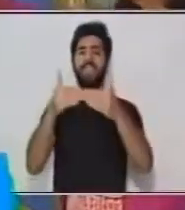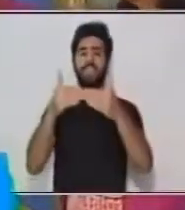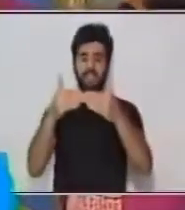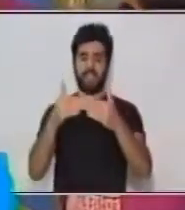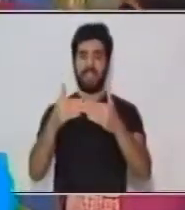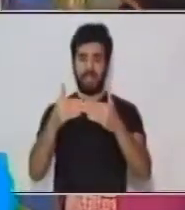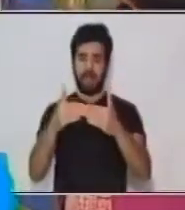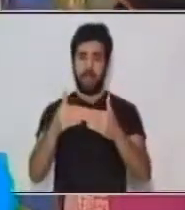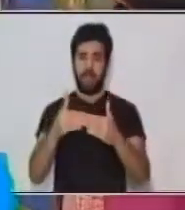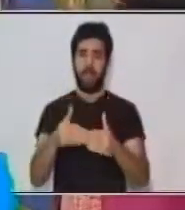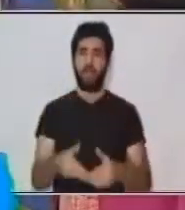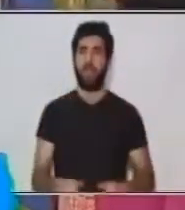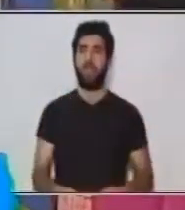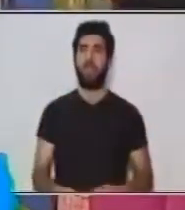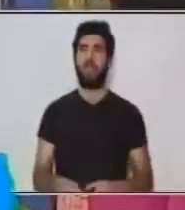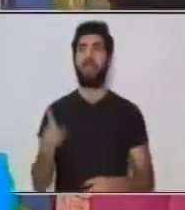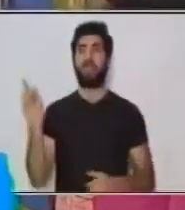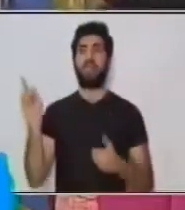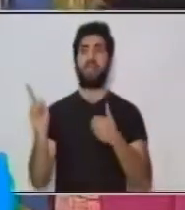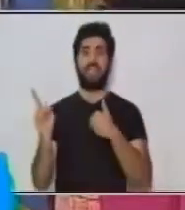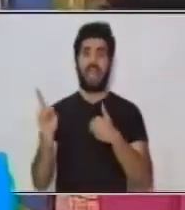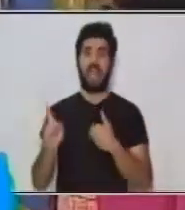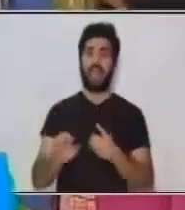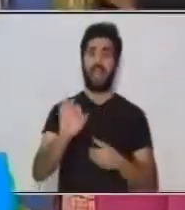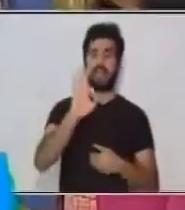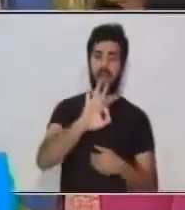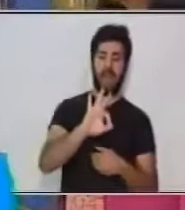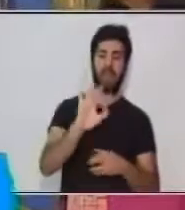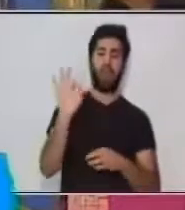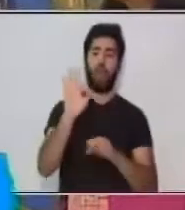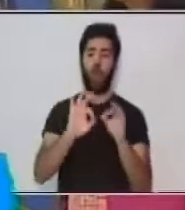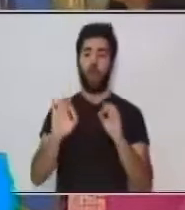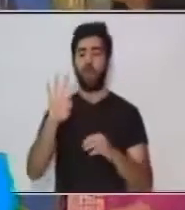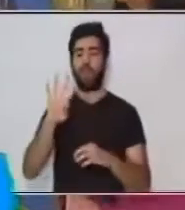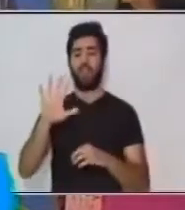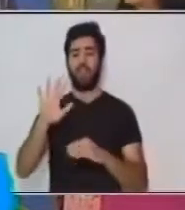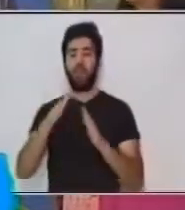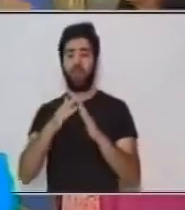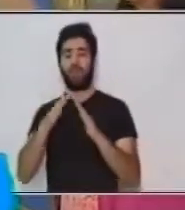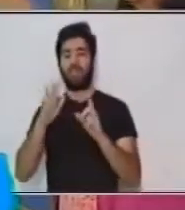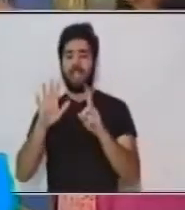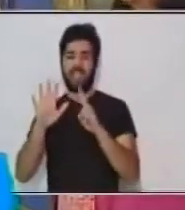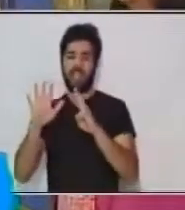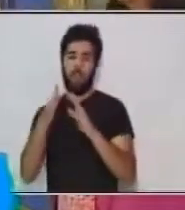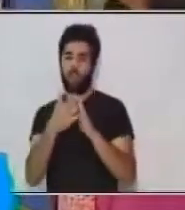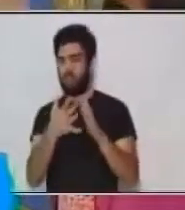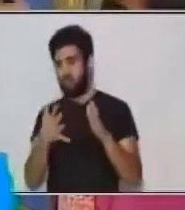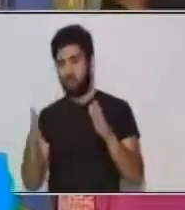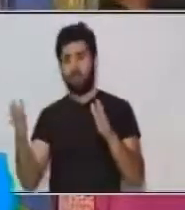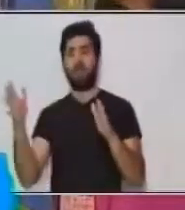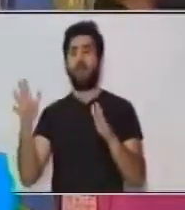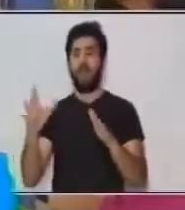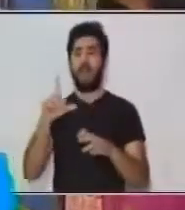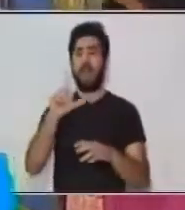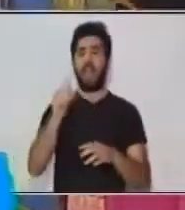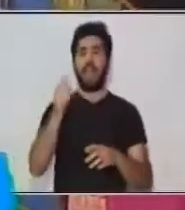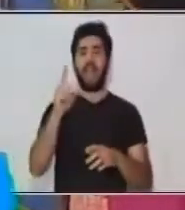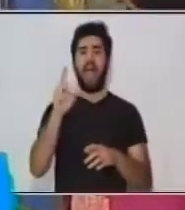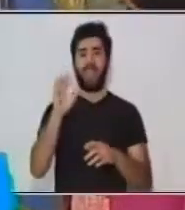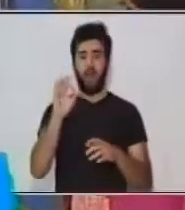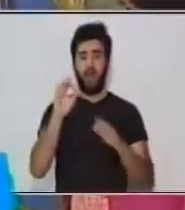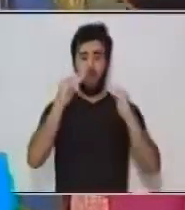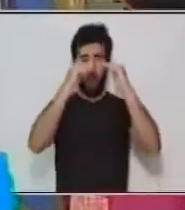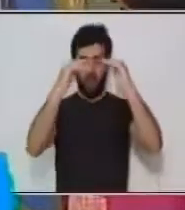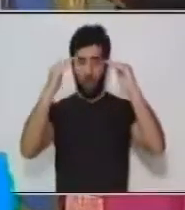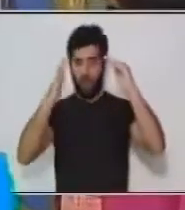figura cerrada. Consta de 3 o más lados rectos. Bueno, ahí tenemos figuras que constan de 3 o más